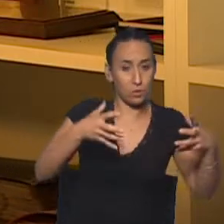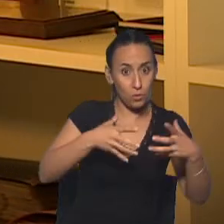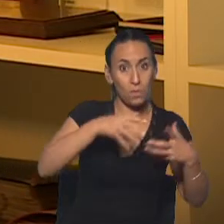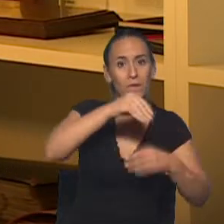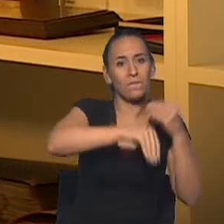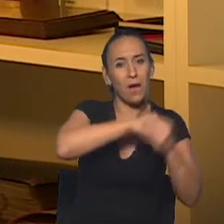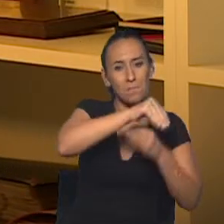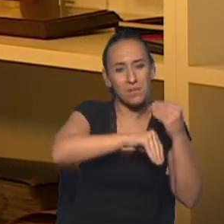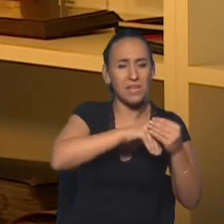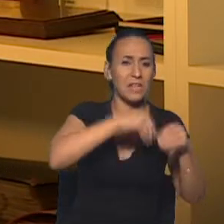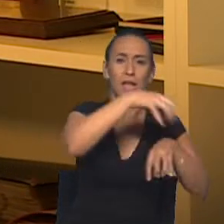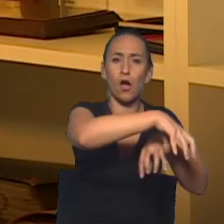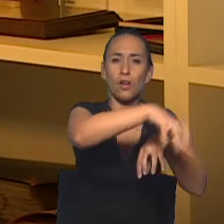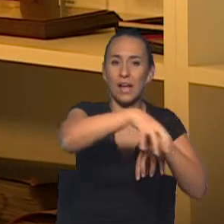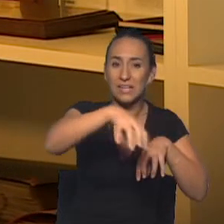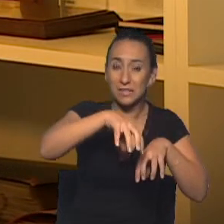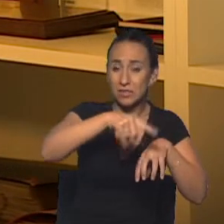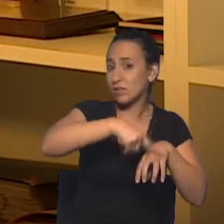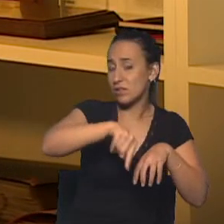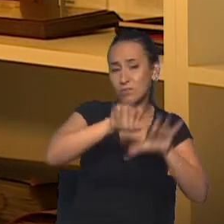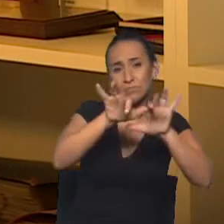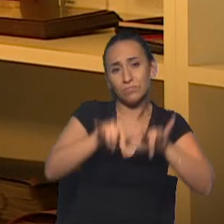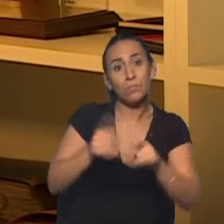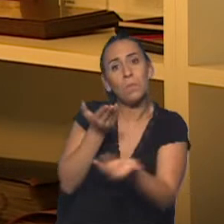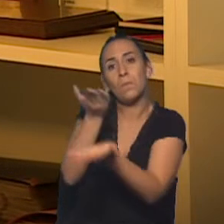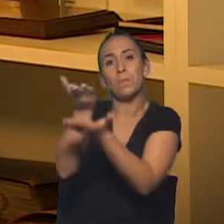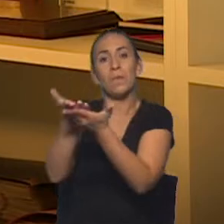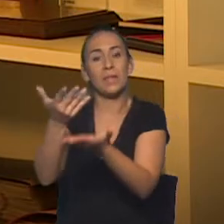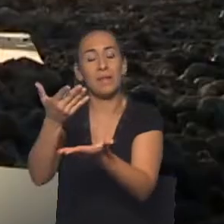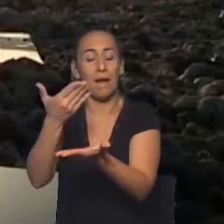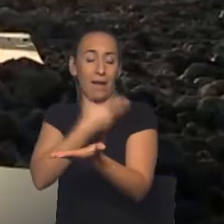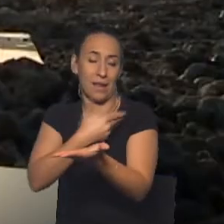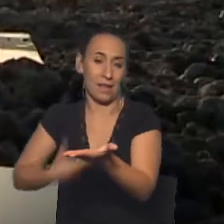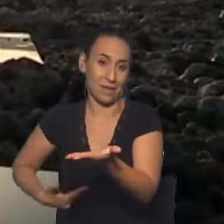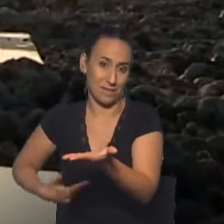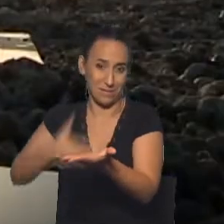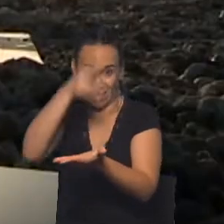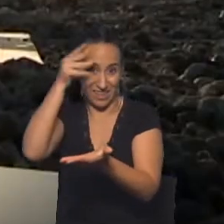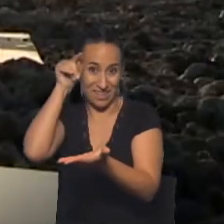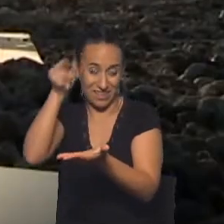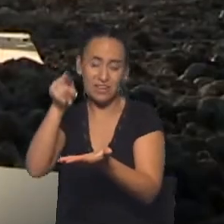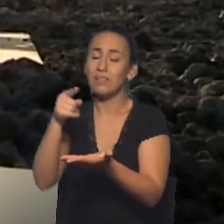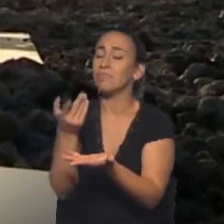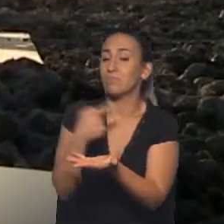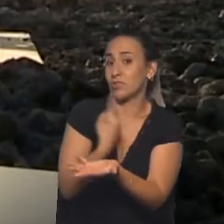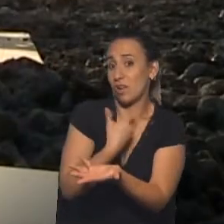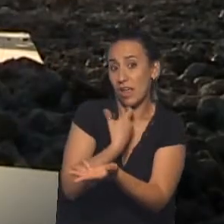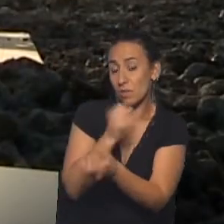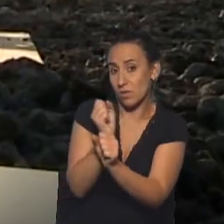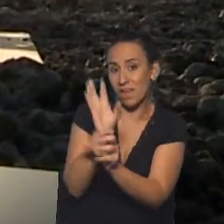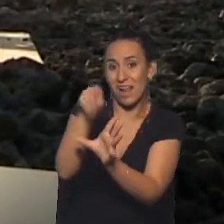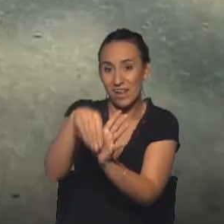de organizaciones respecto a la necesidad de poder realizar el trabajo en las islas para la identificación de los